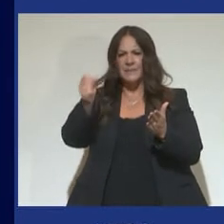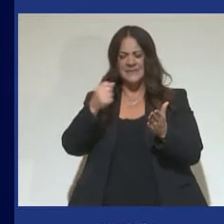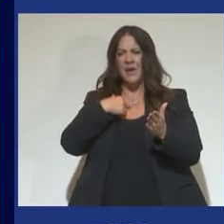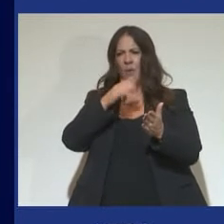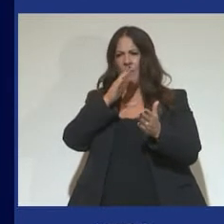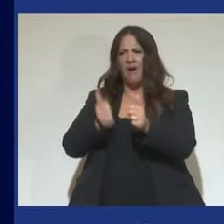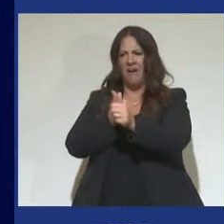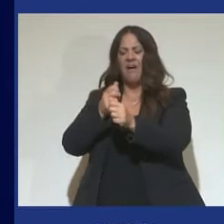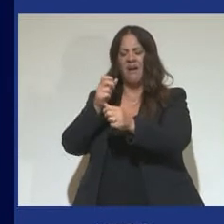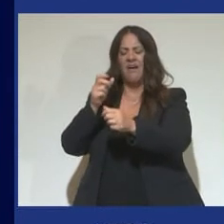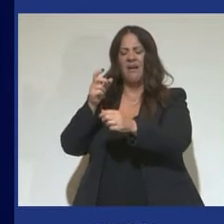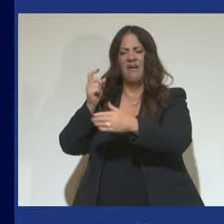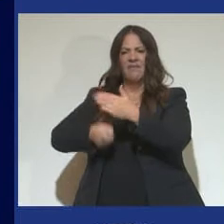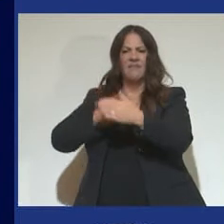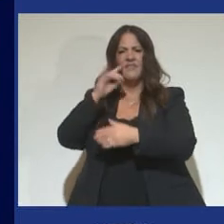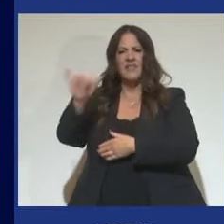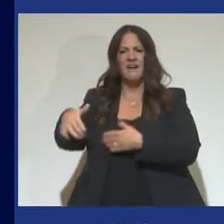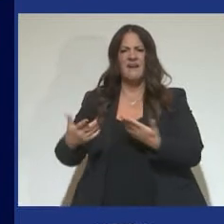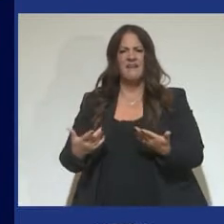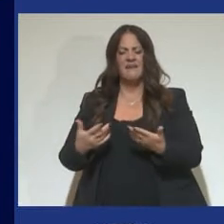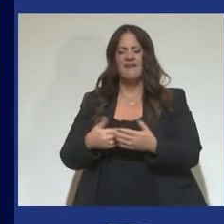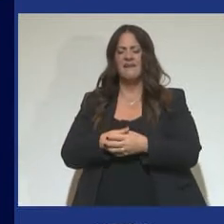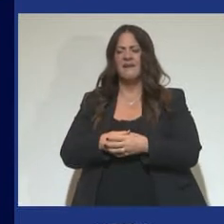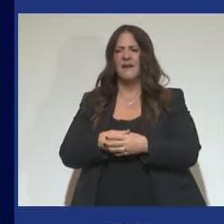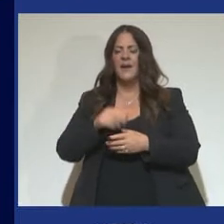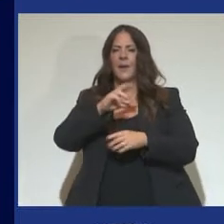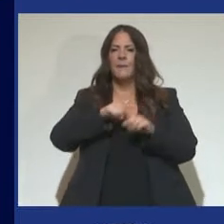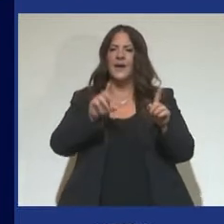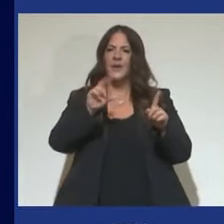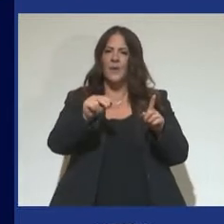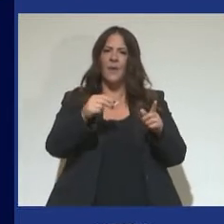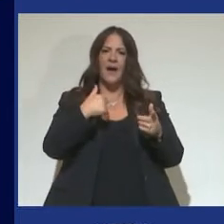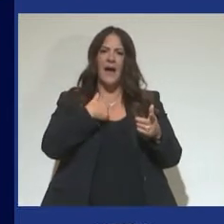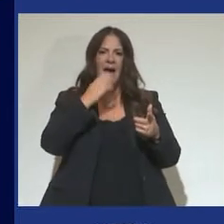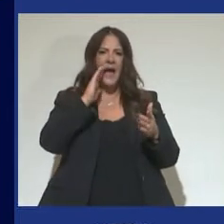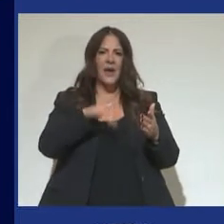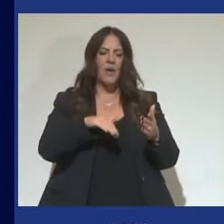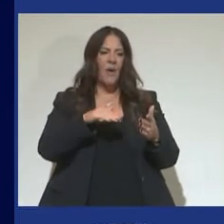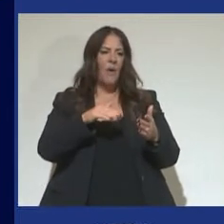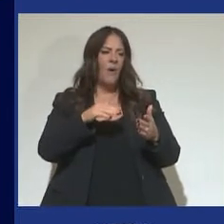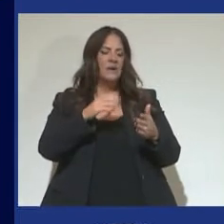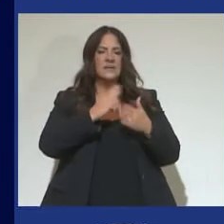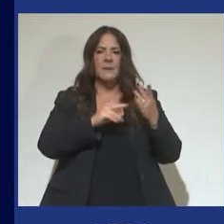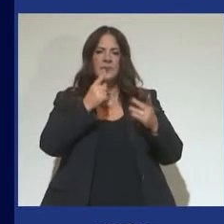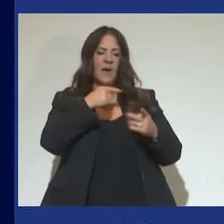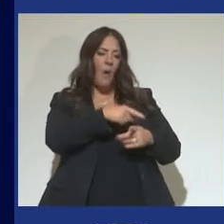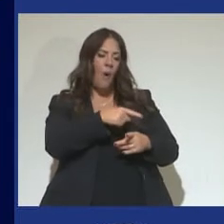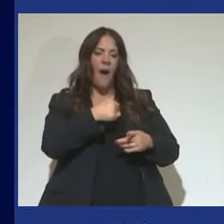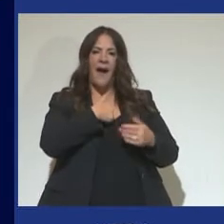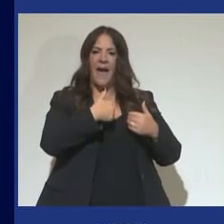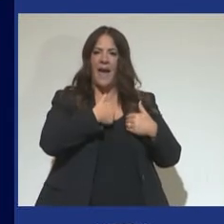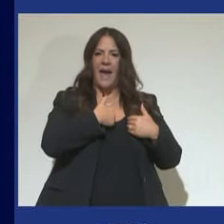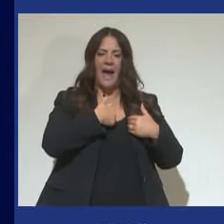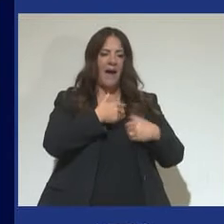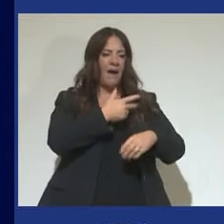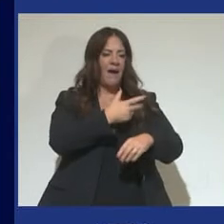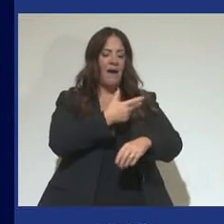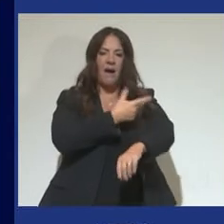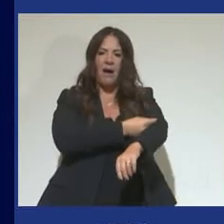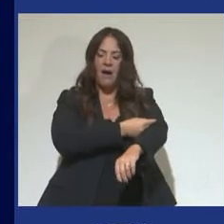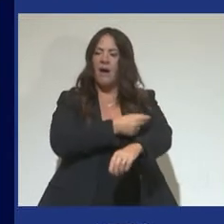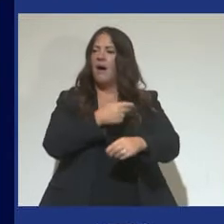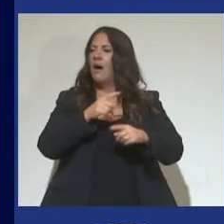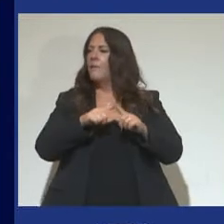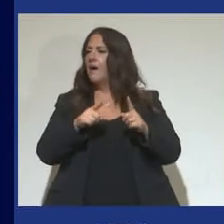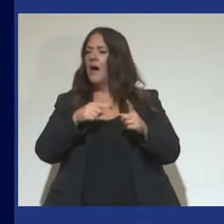el sentido común y dice estoy se me acaban las dosis o compre 3 dosis o 4 más y no hay más